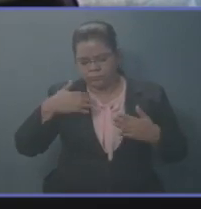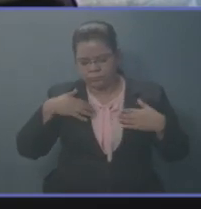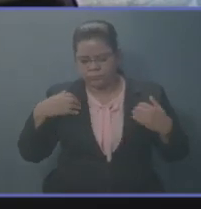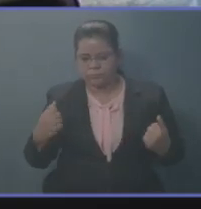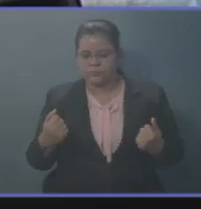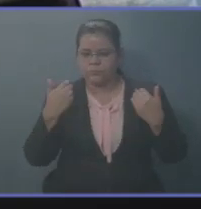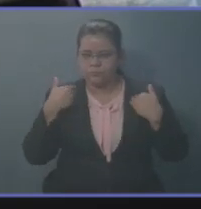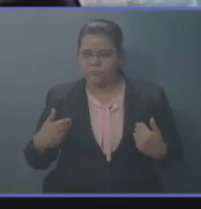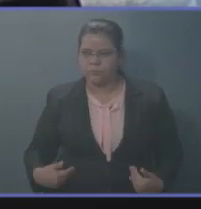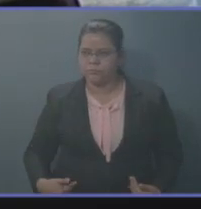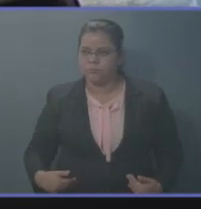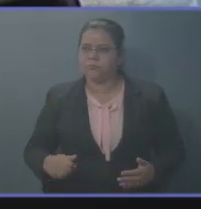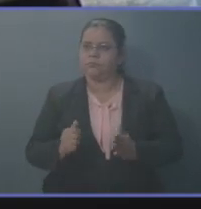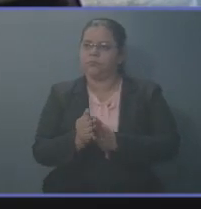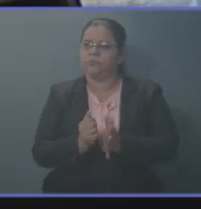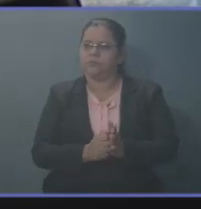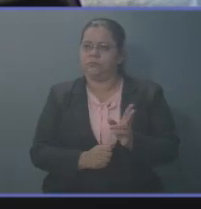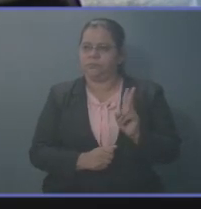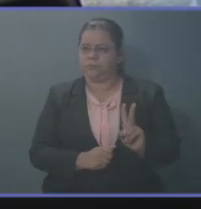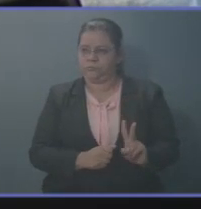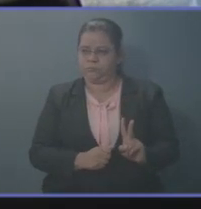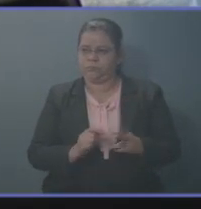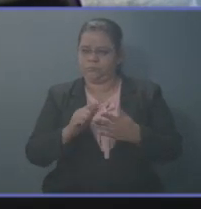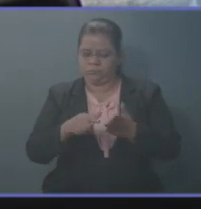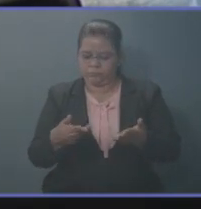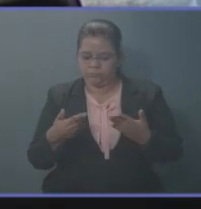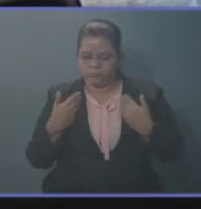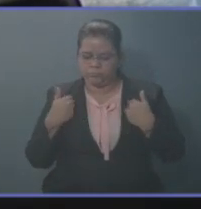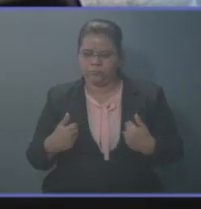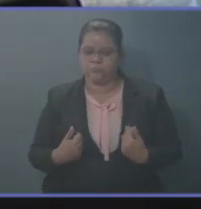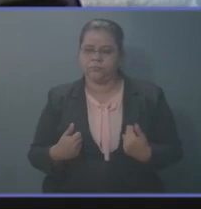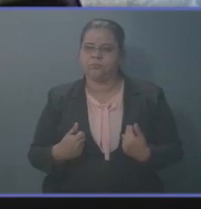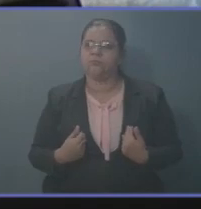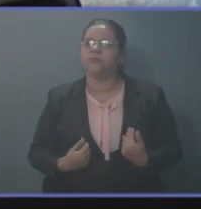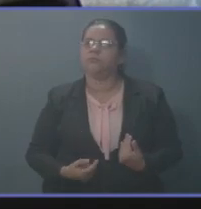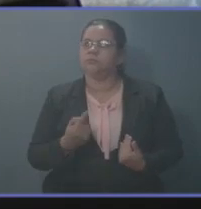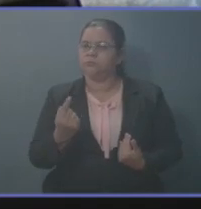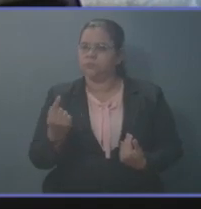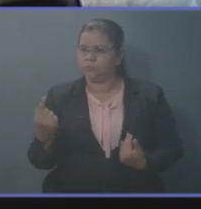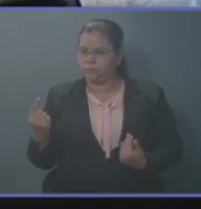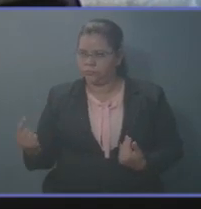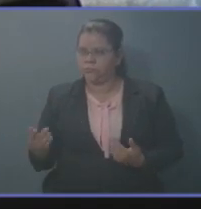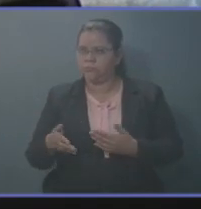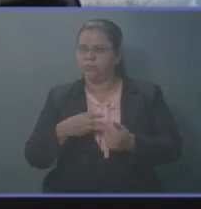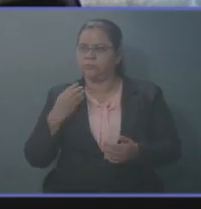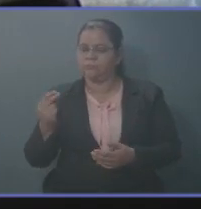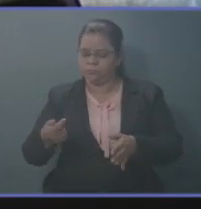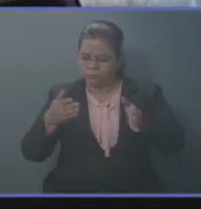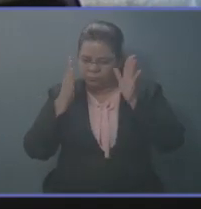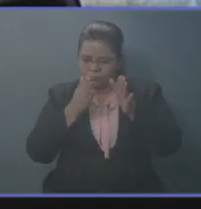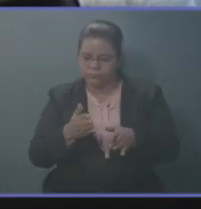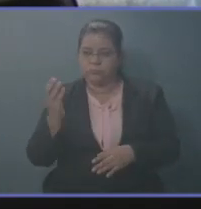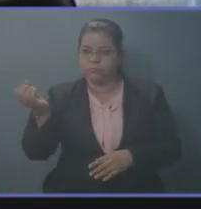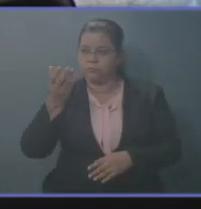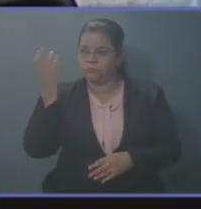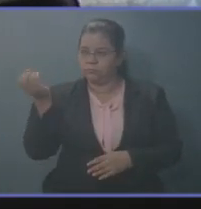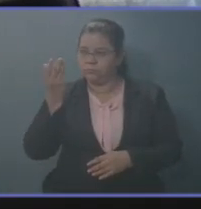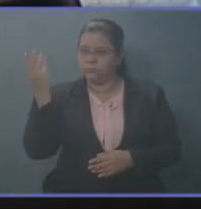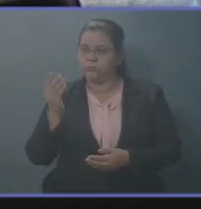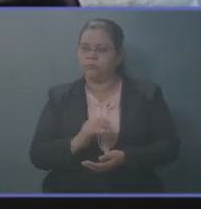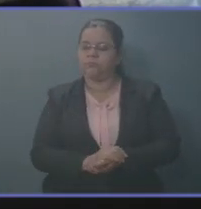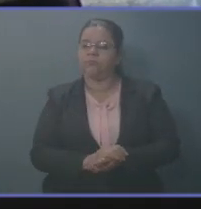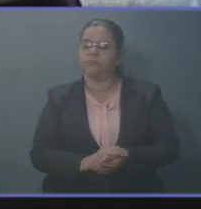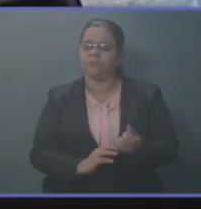régimen. Artículo 2. Derechos y garantías fundamentales de la población como medidas inmediatas para la atención de la emergencia, que son las siguientes.